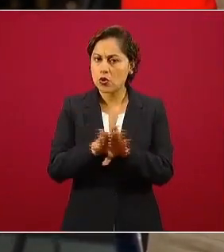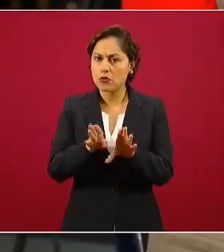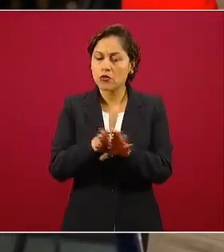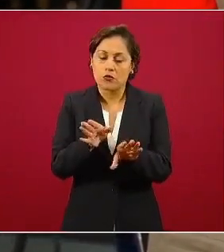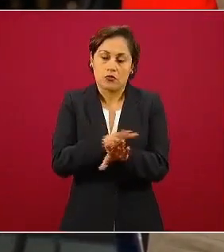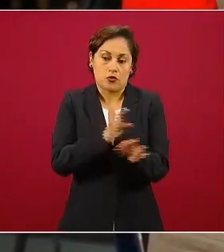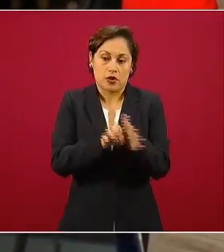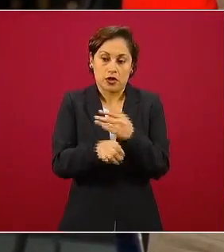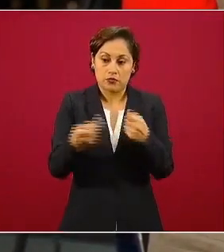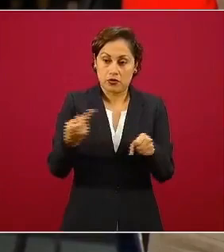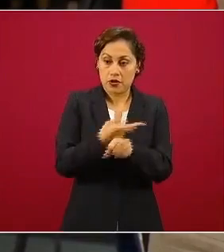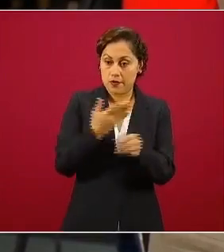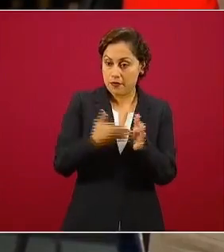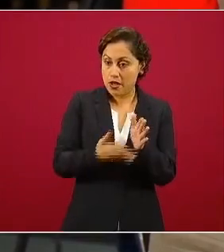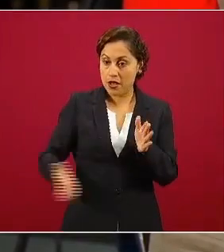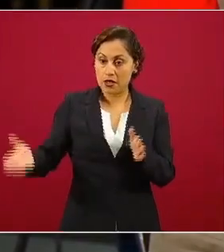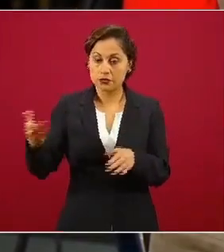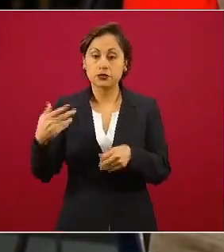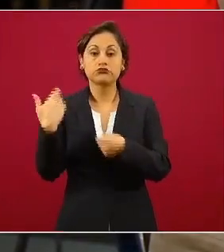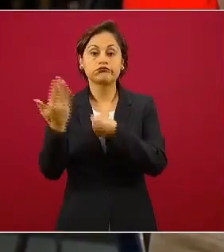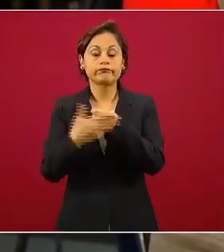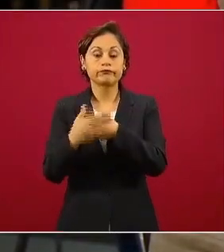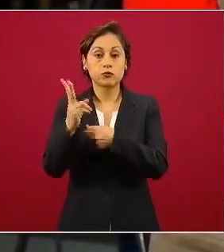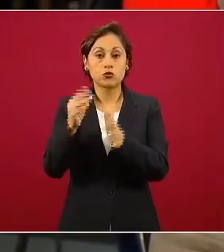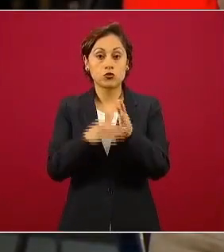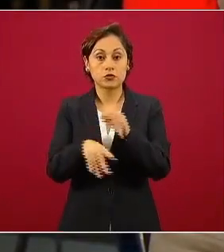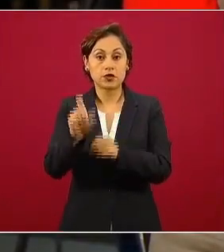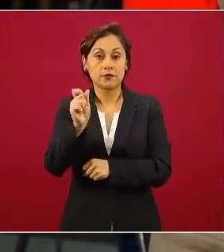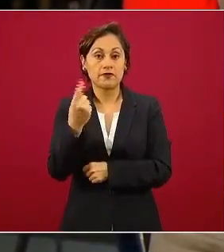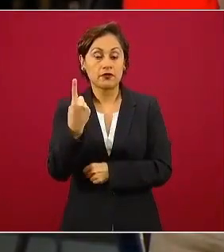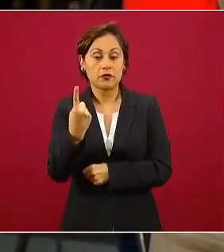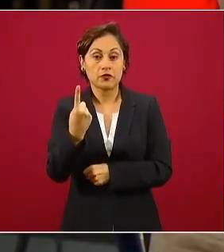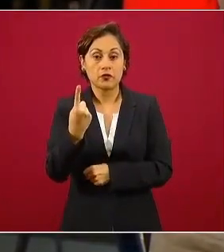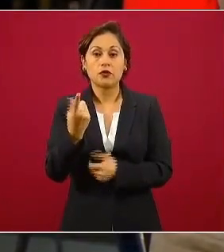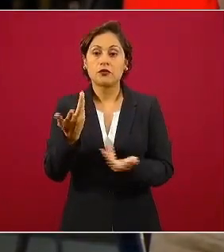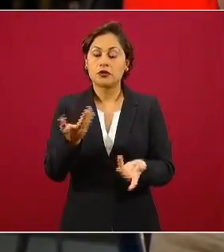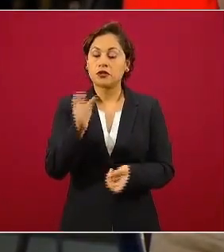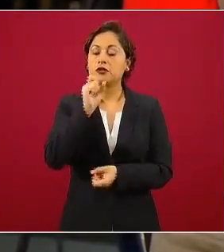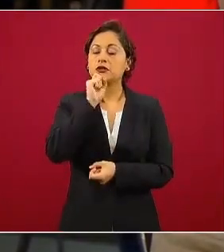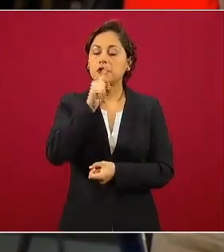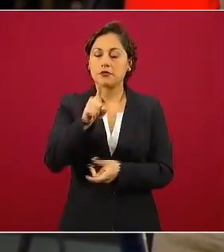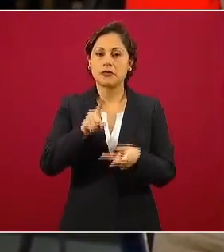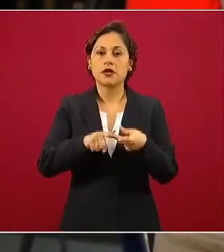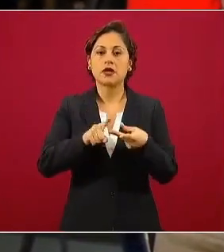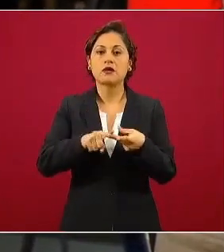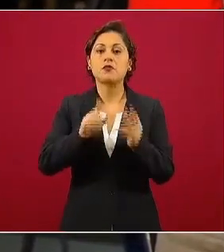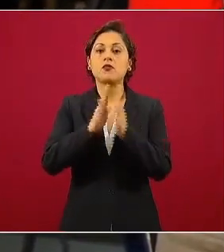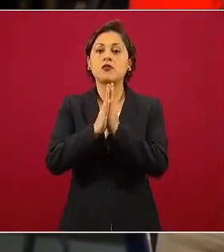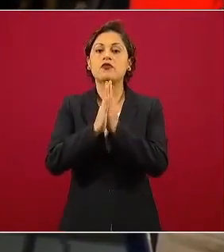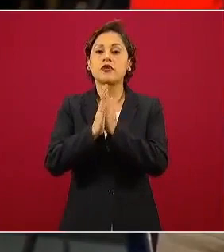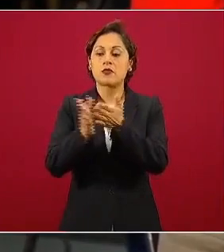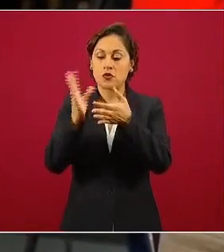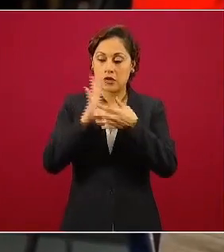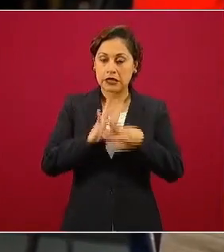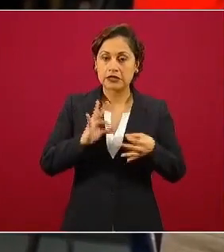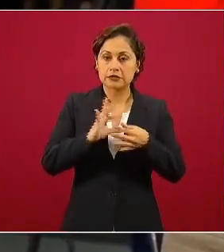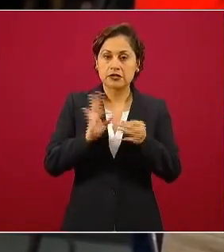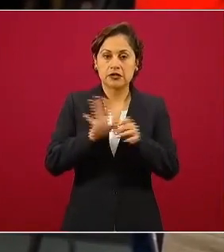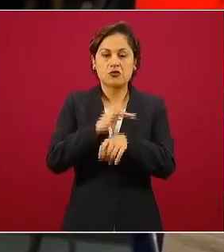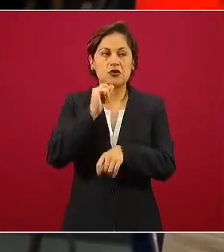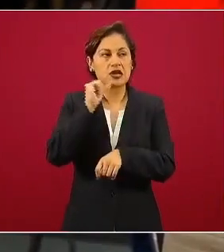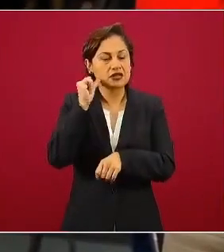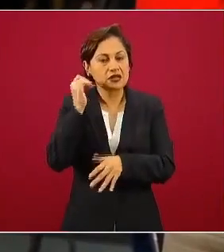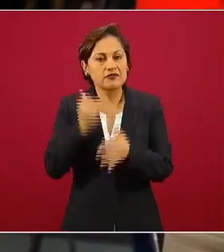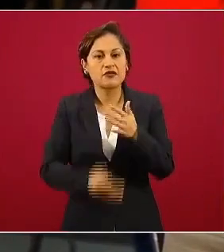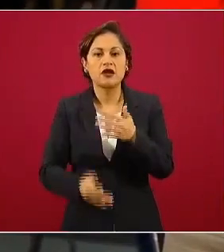futuro inmediato, el 2021? Y precisar, porque ayer quedó, considero suelto, la parte